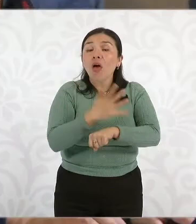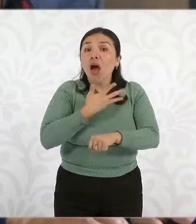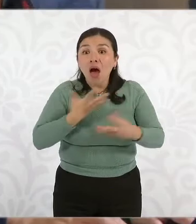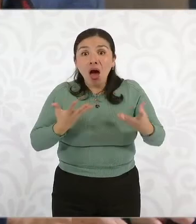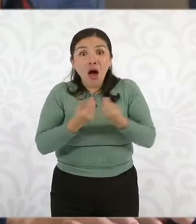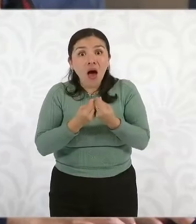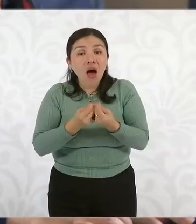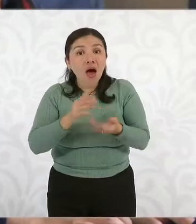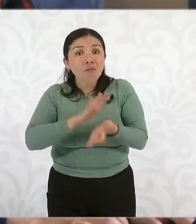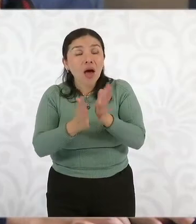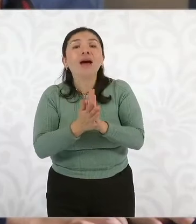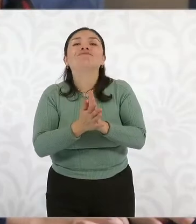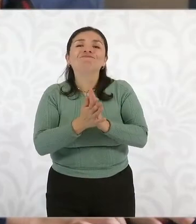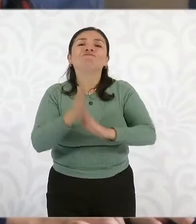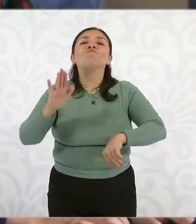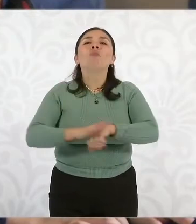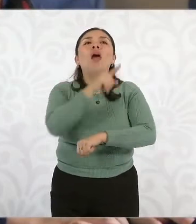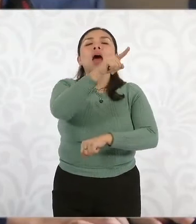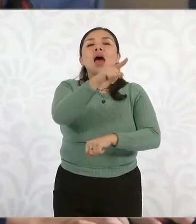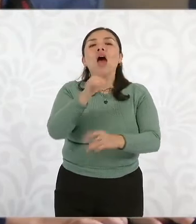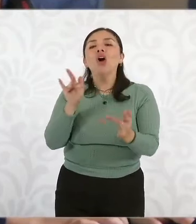porque contactó a sicarios para